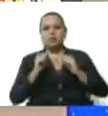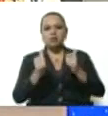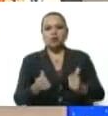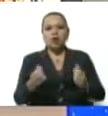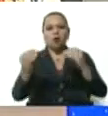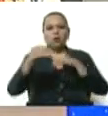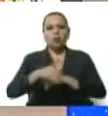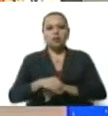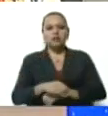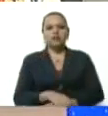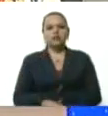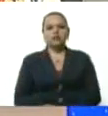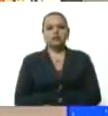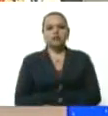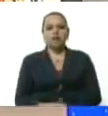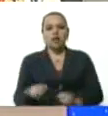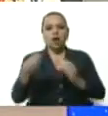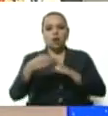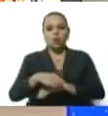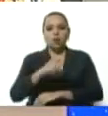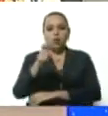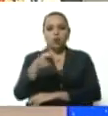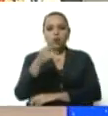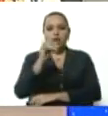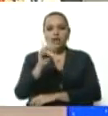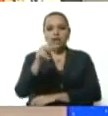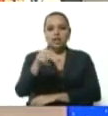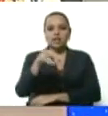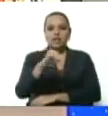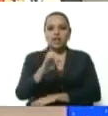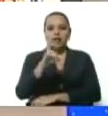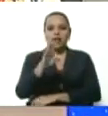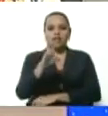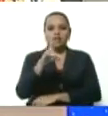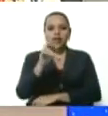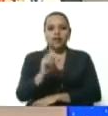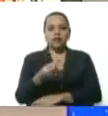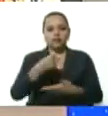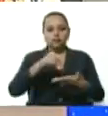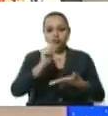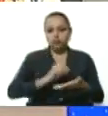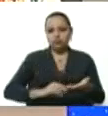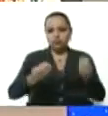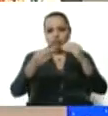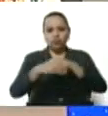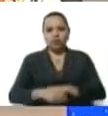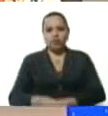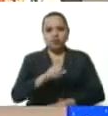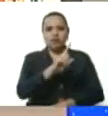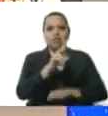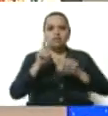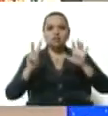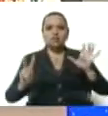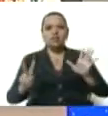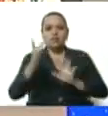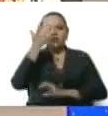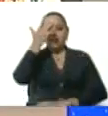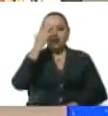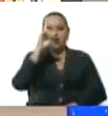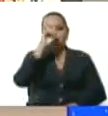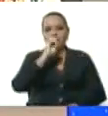Ginebra? El Acuerdo de Ginebra se suscribe el 17 de febrero de 1966, justamente